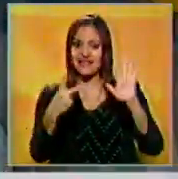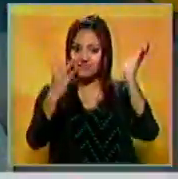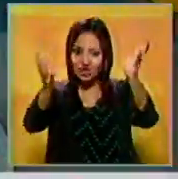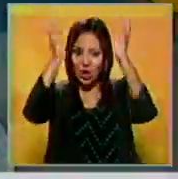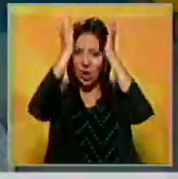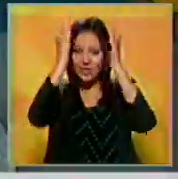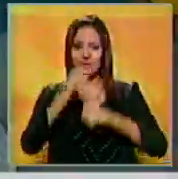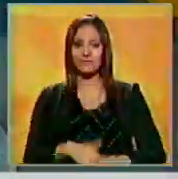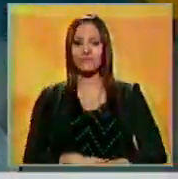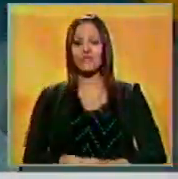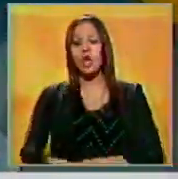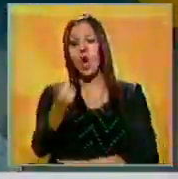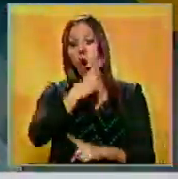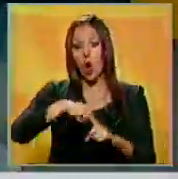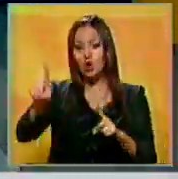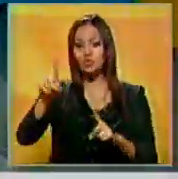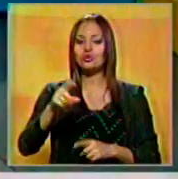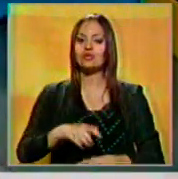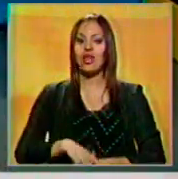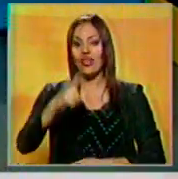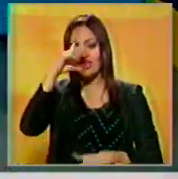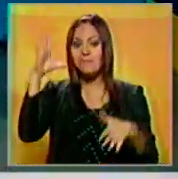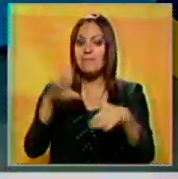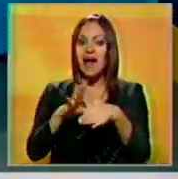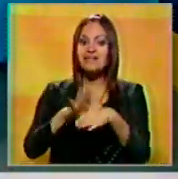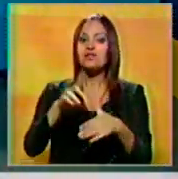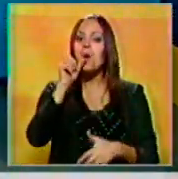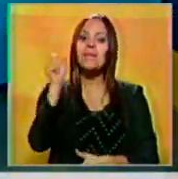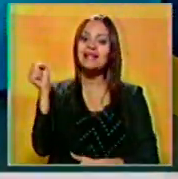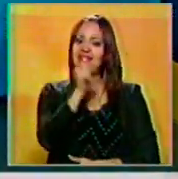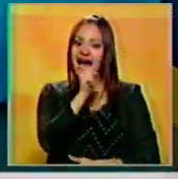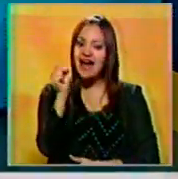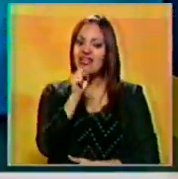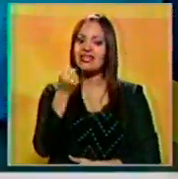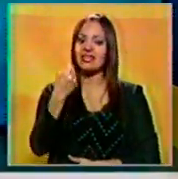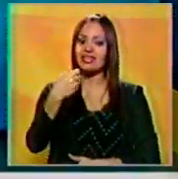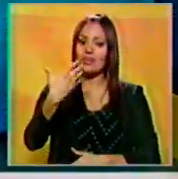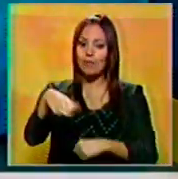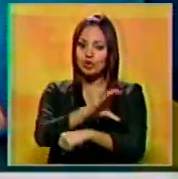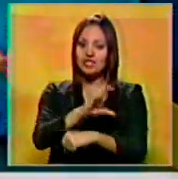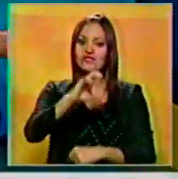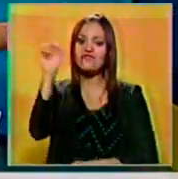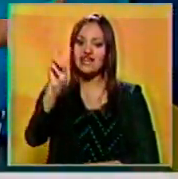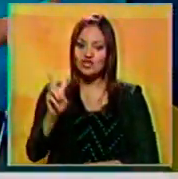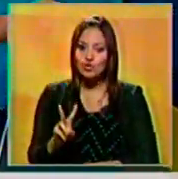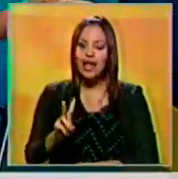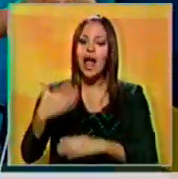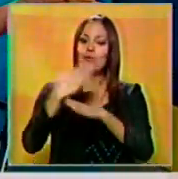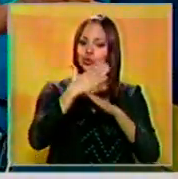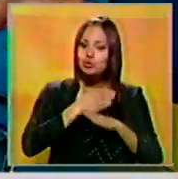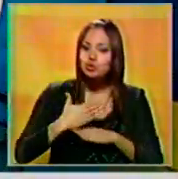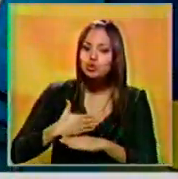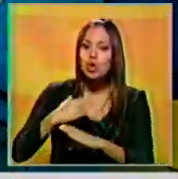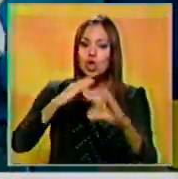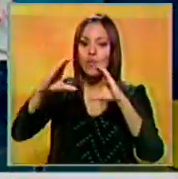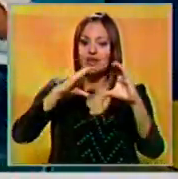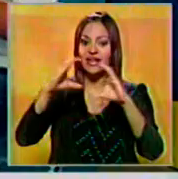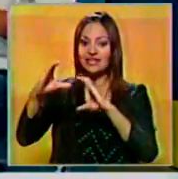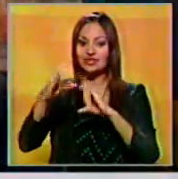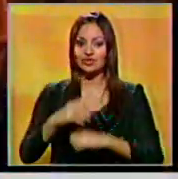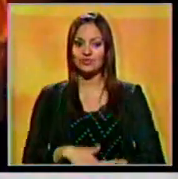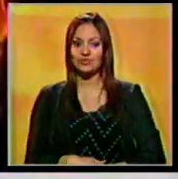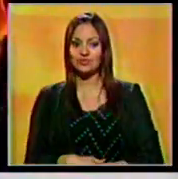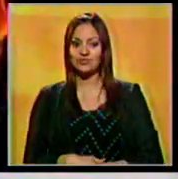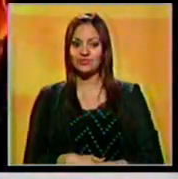corona. Cambiamos de tema, ya que este martes el cantautor de música llanera Reinaldo Armas compartió con los medios de comunicación su Grammy